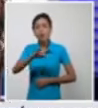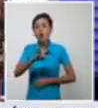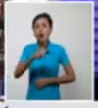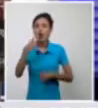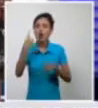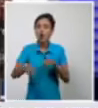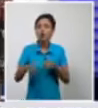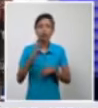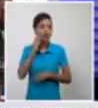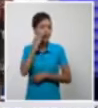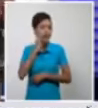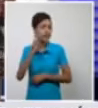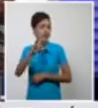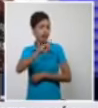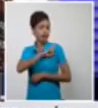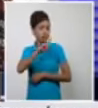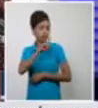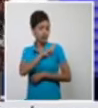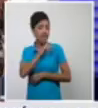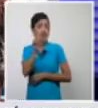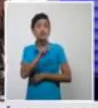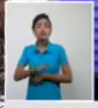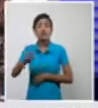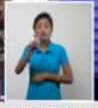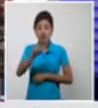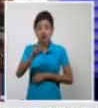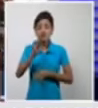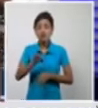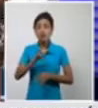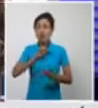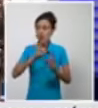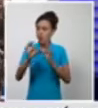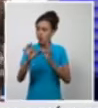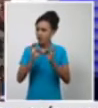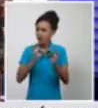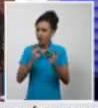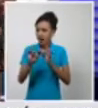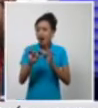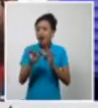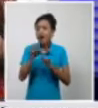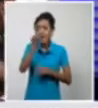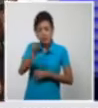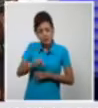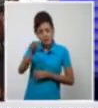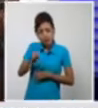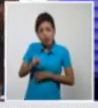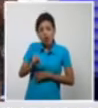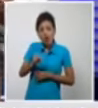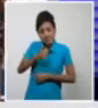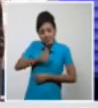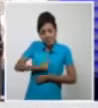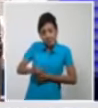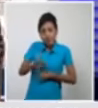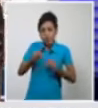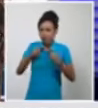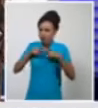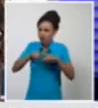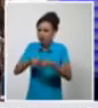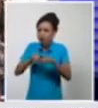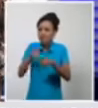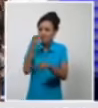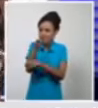una responsabilidad social. La maternidad es cuidar, es proteger, es acompañar, es educar,